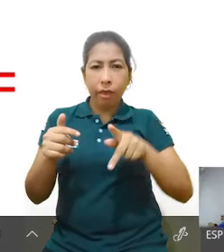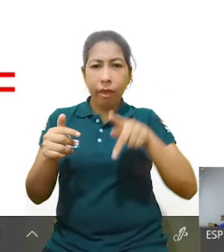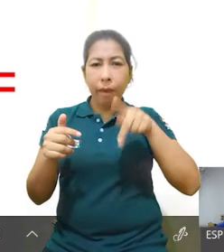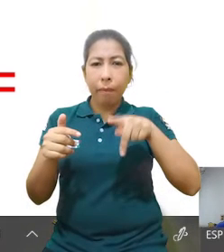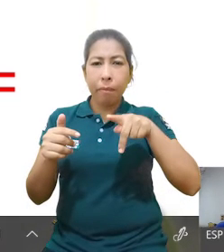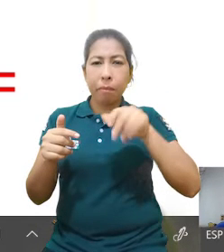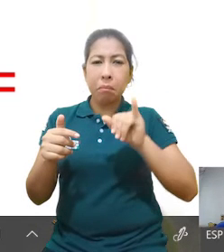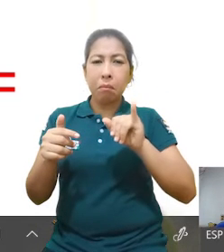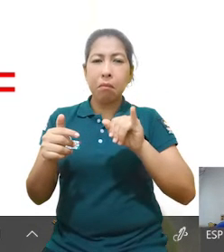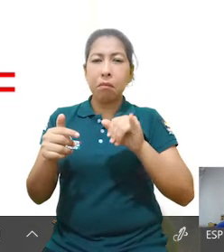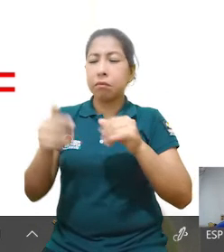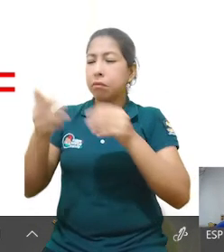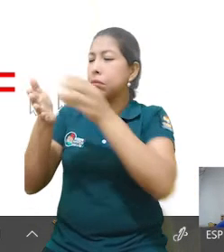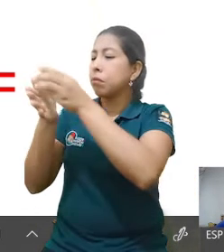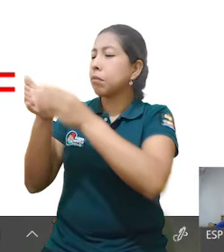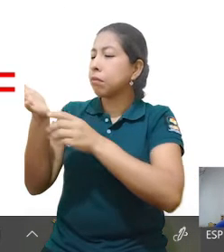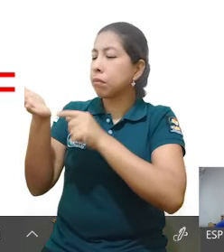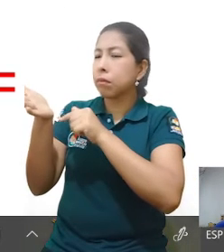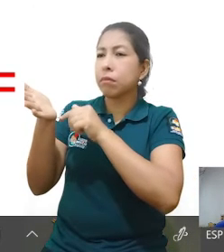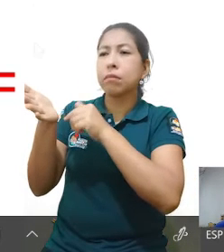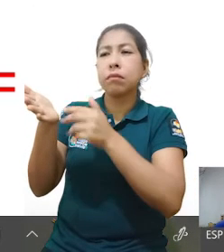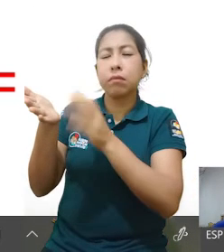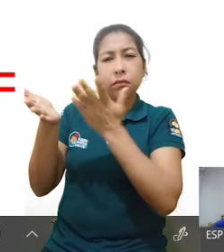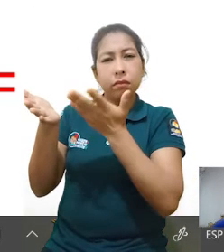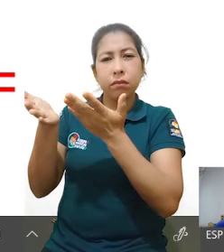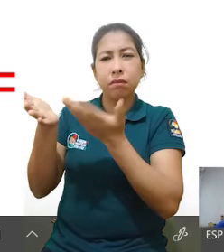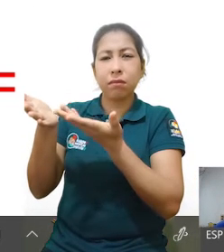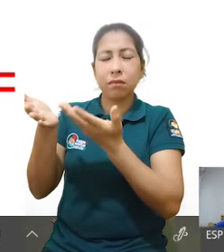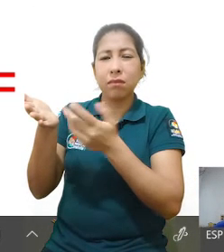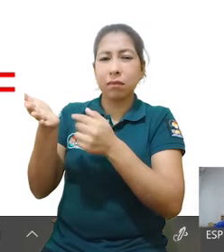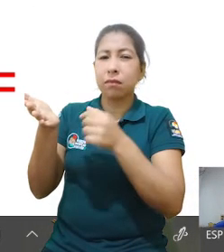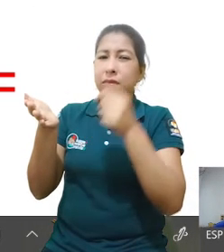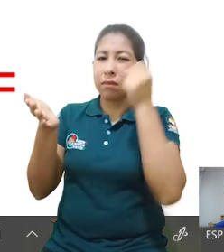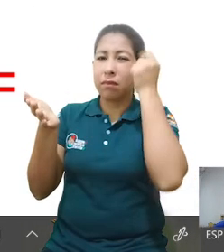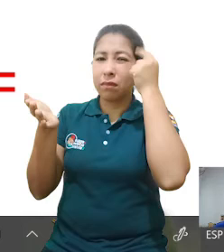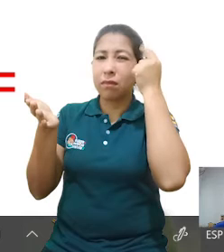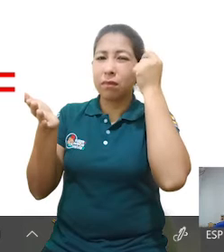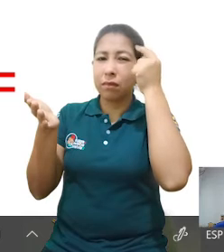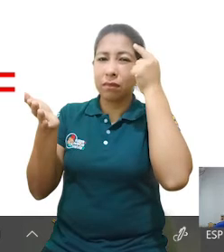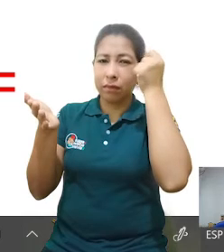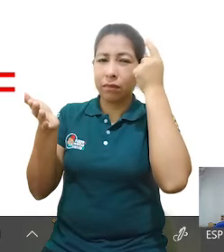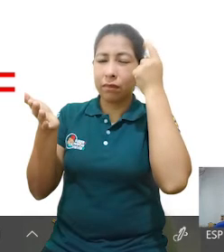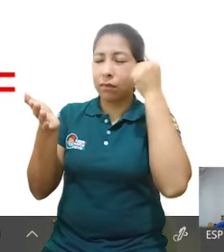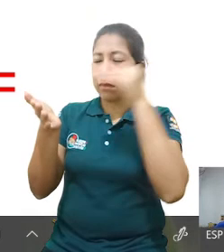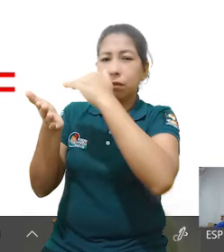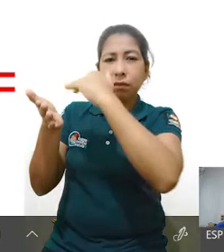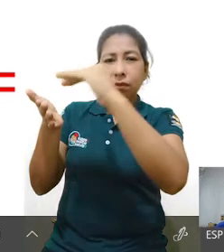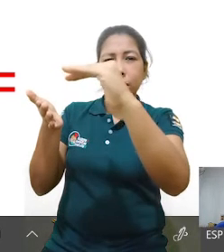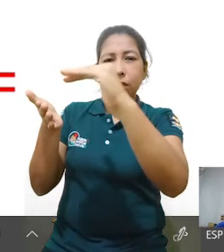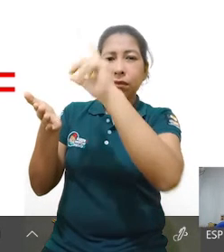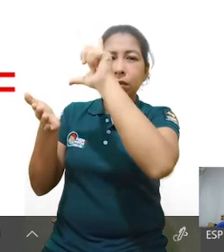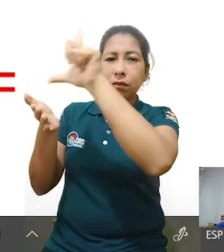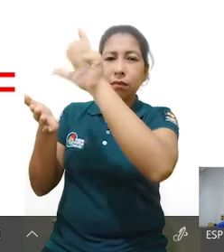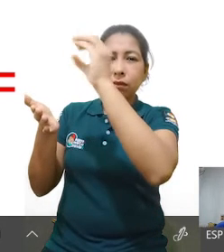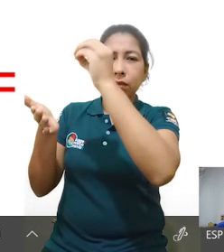36.3. Vamos a nuestra calculadora. El proceso de división lo podemos hacer mentalmente, basta con dividir el logaritmo de su argumento,